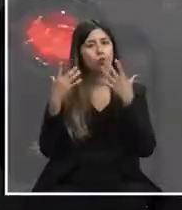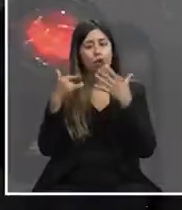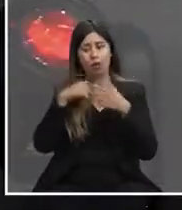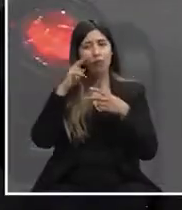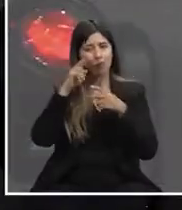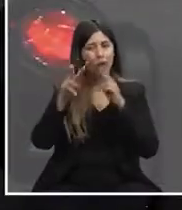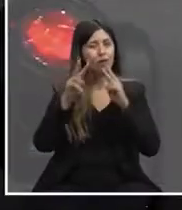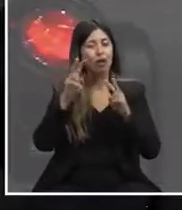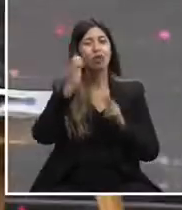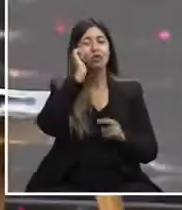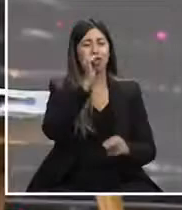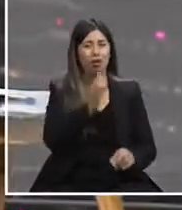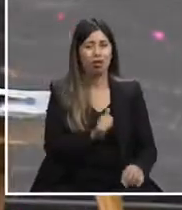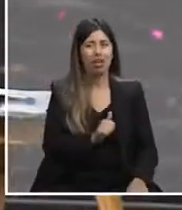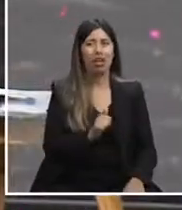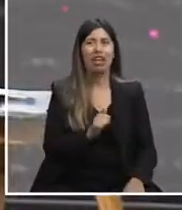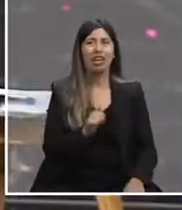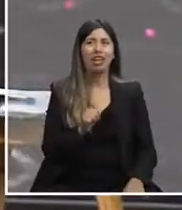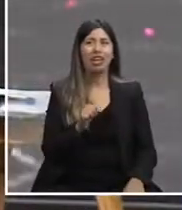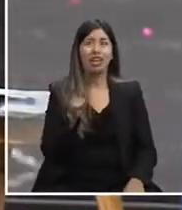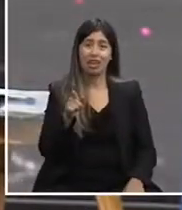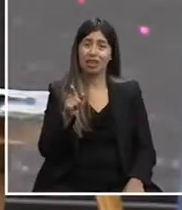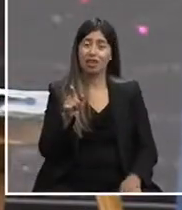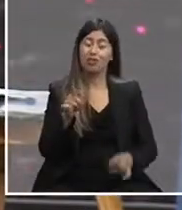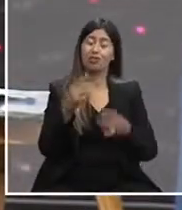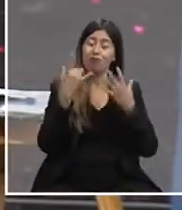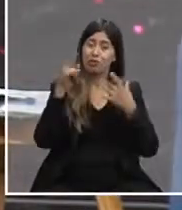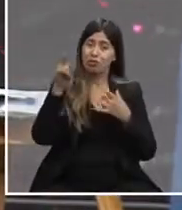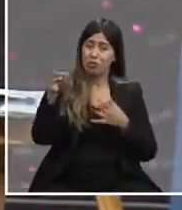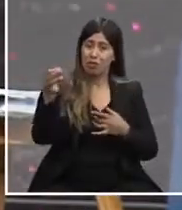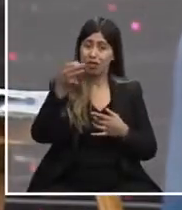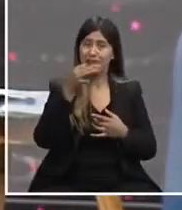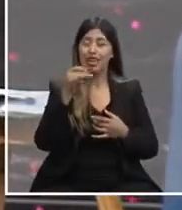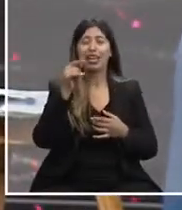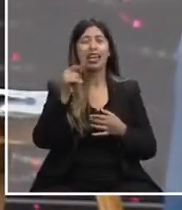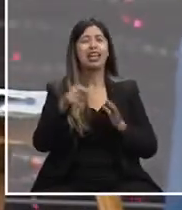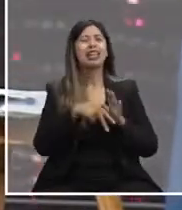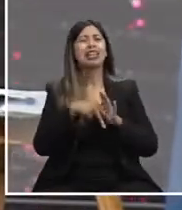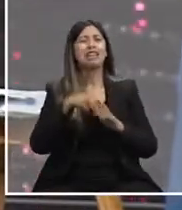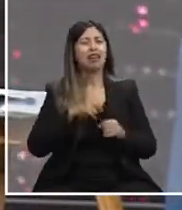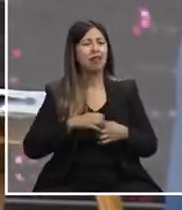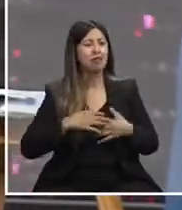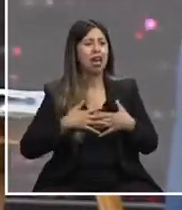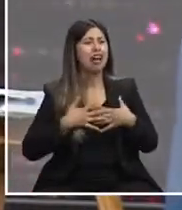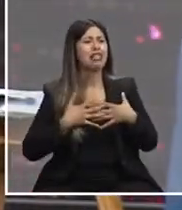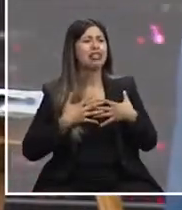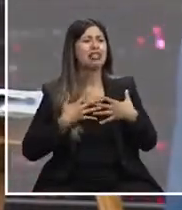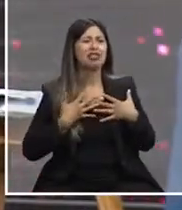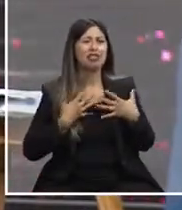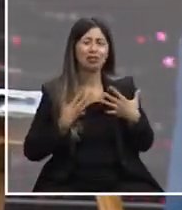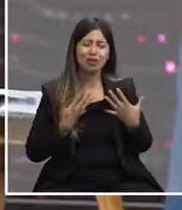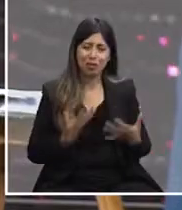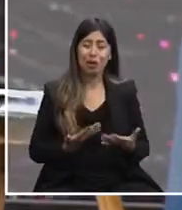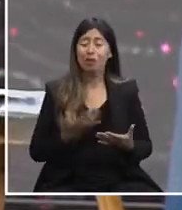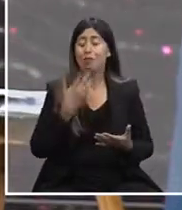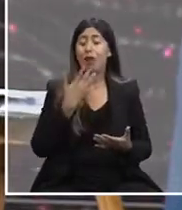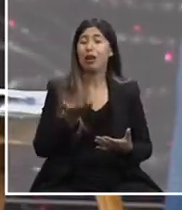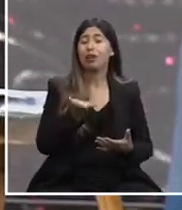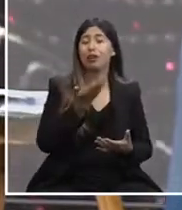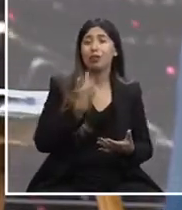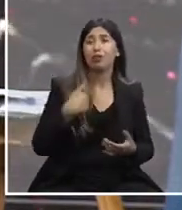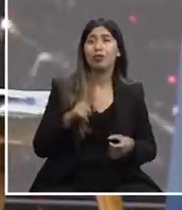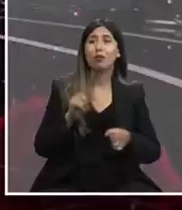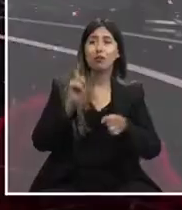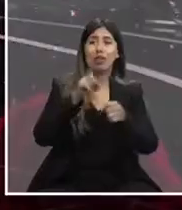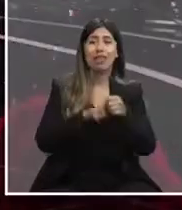verdad. Y de hecho, lo que me sorprende es que tú estés diciendo esto y con ese nivel de pasión, porque nosotros pertenecemos